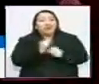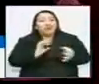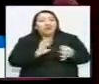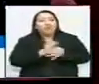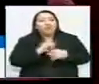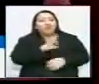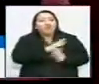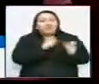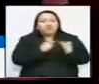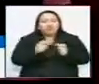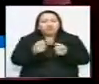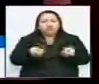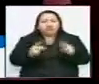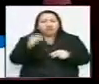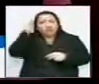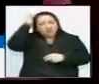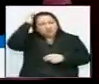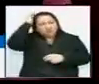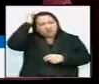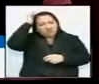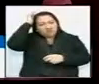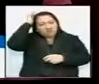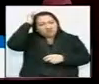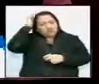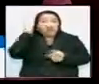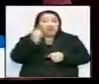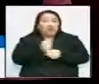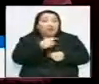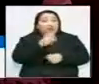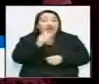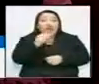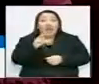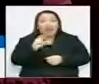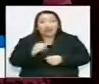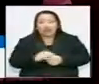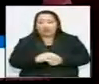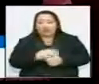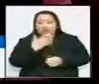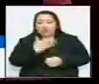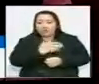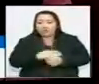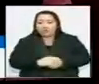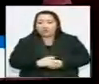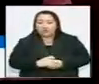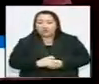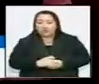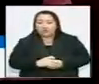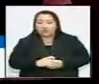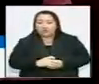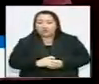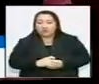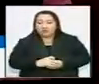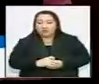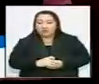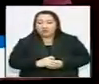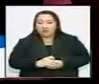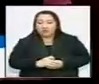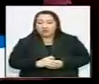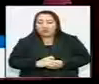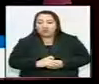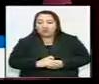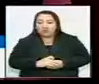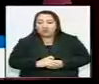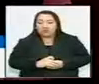trabajo de fiscalización que corresponde a la Contraloría y haber trabajado con el señor Alarcón. Gracias, presidente. Disculpe la interrupción.